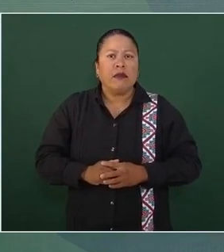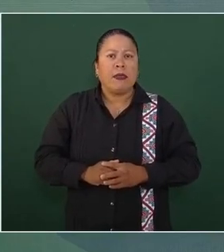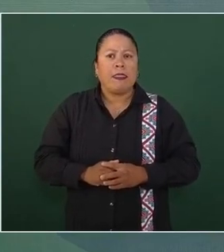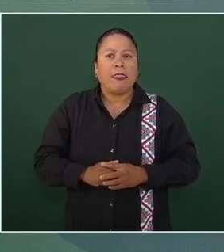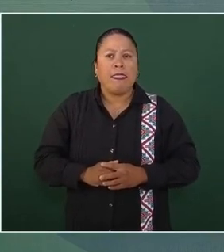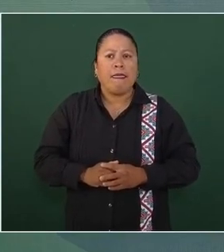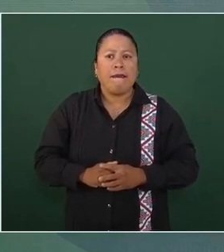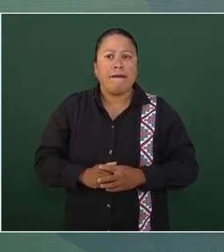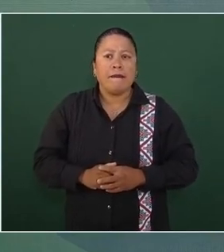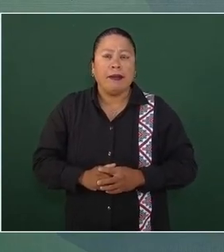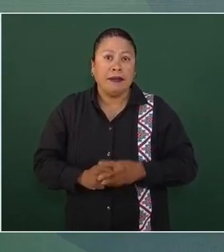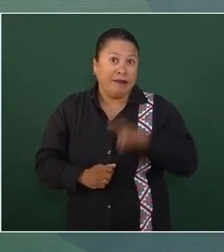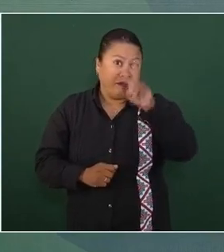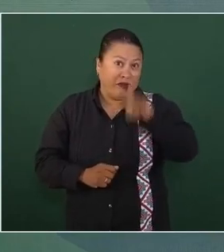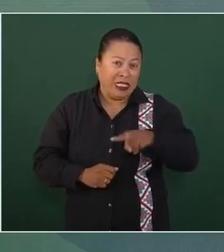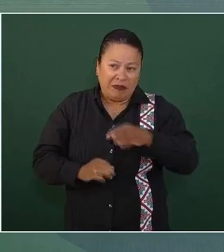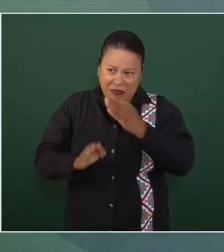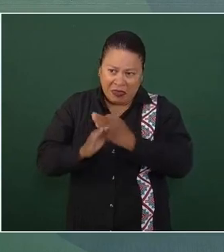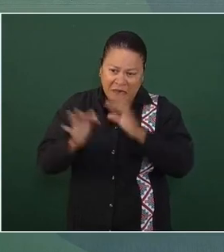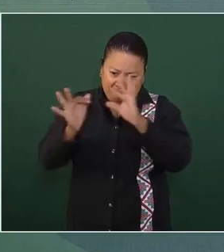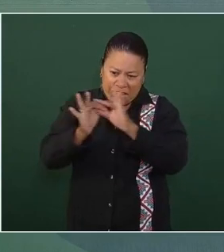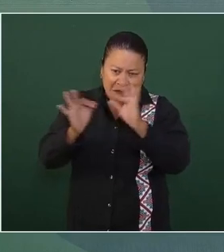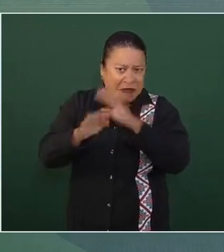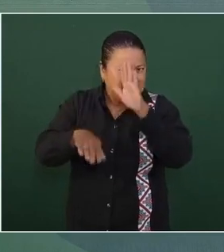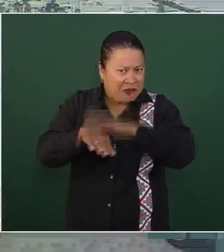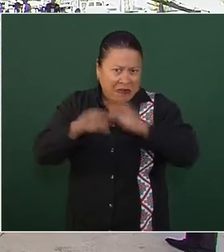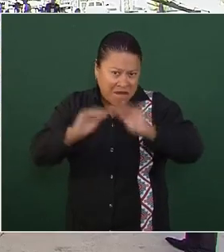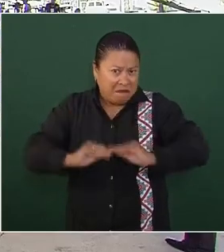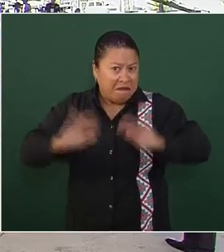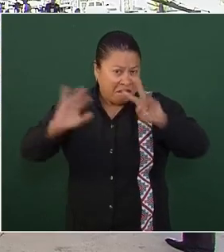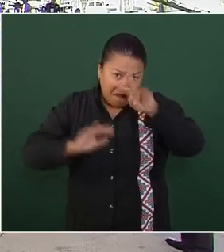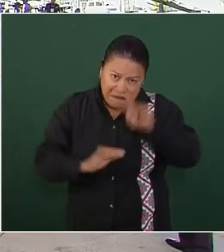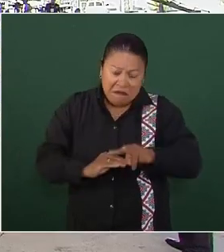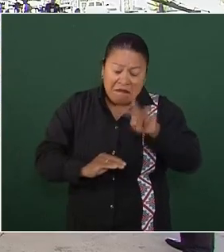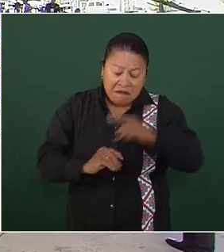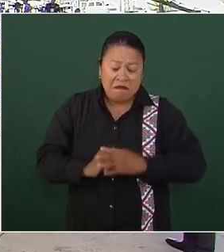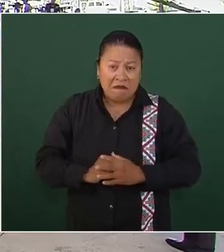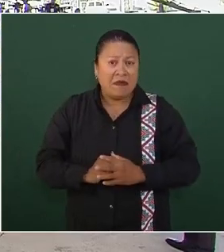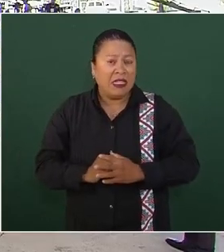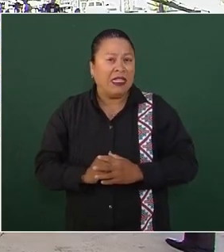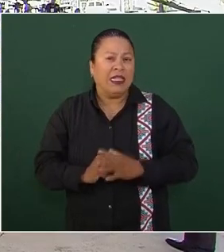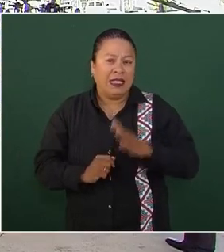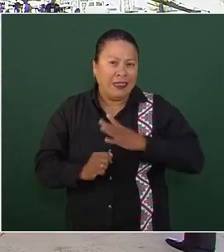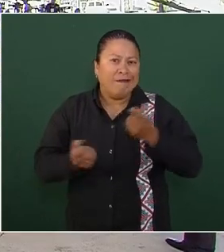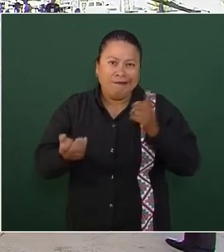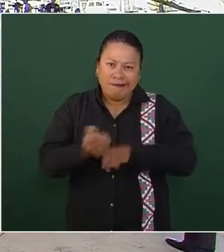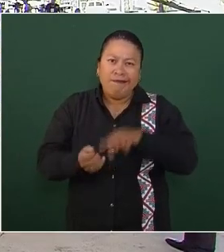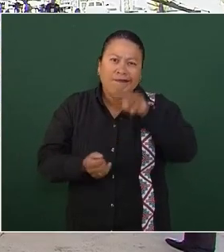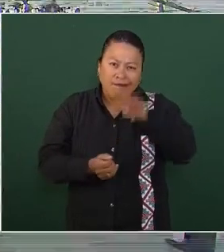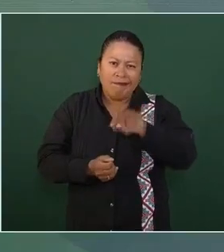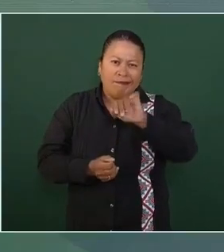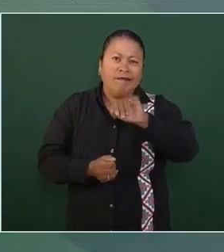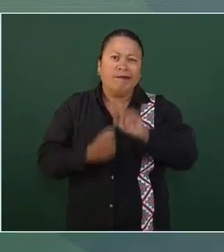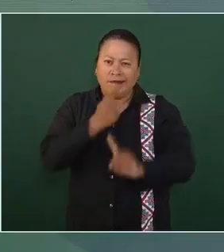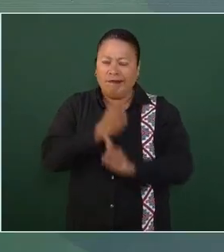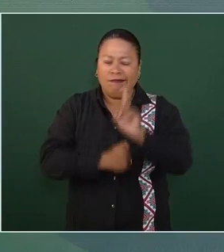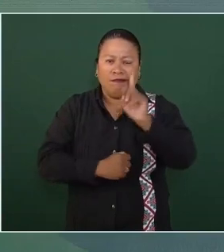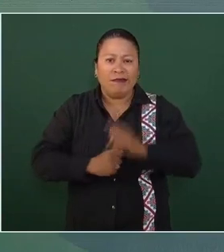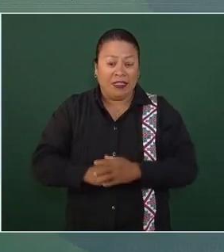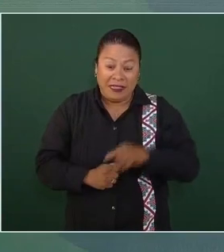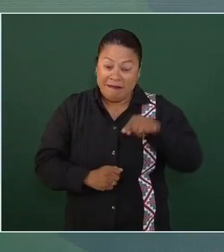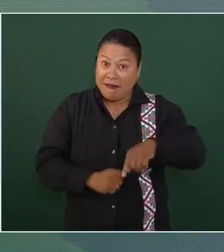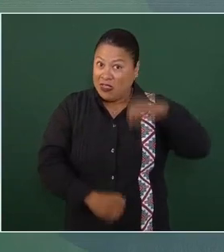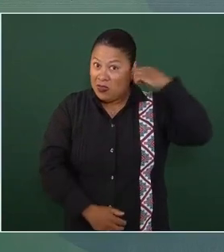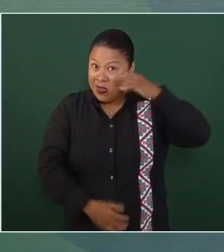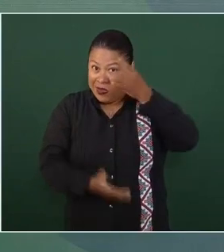está bastante clara bien expuesta y si es un problema no sólo en